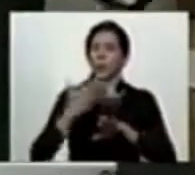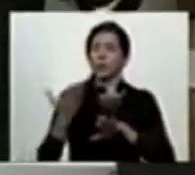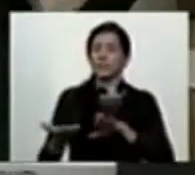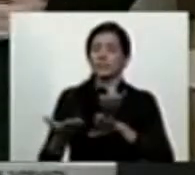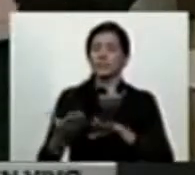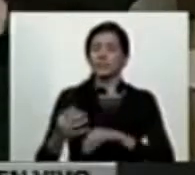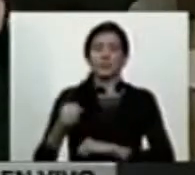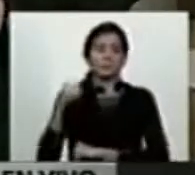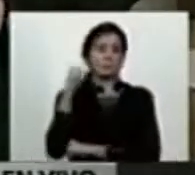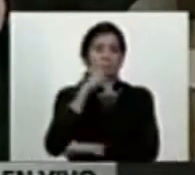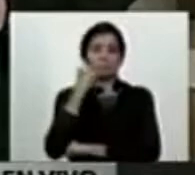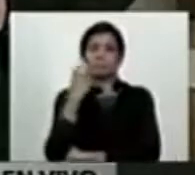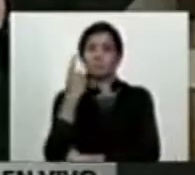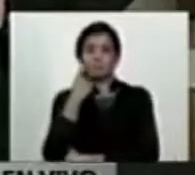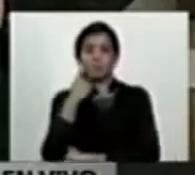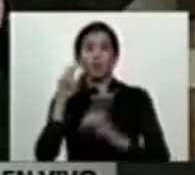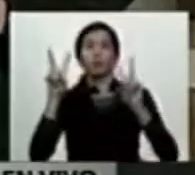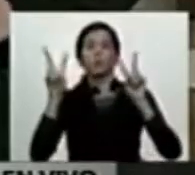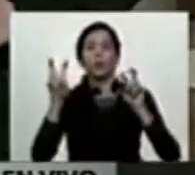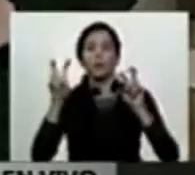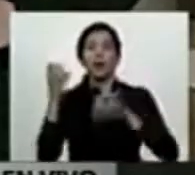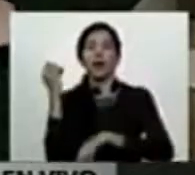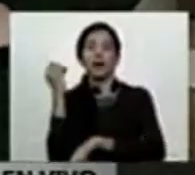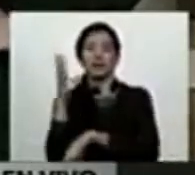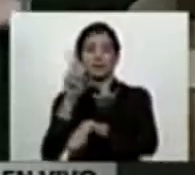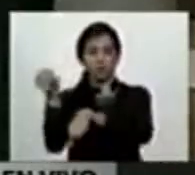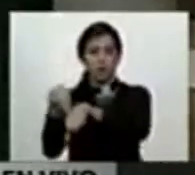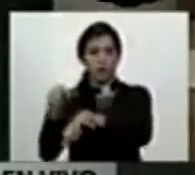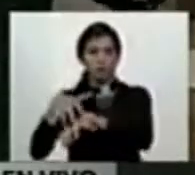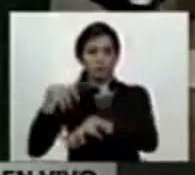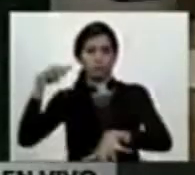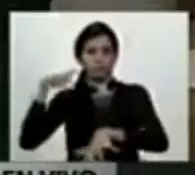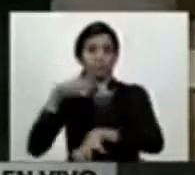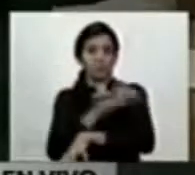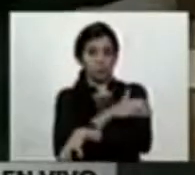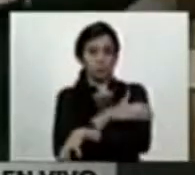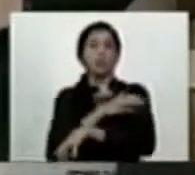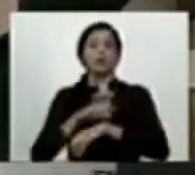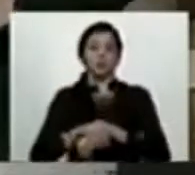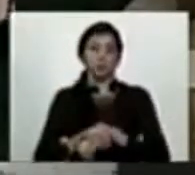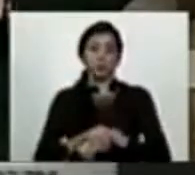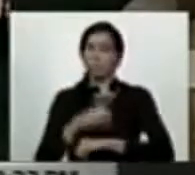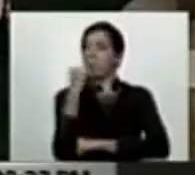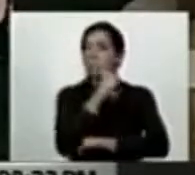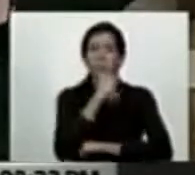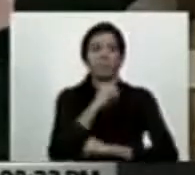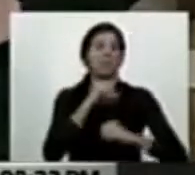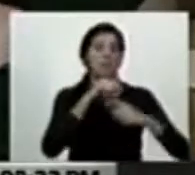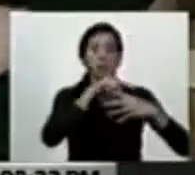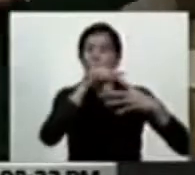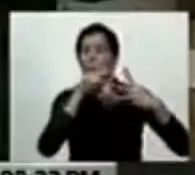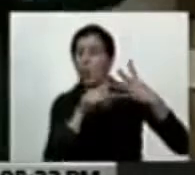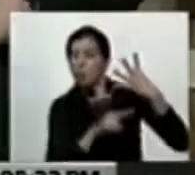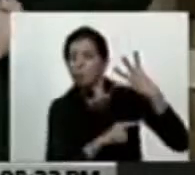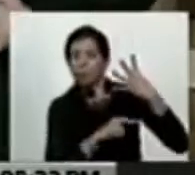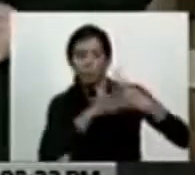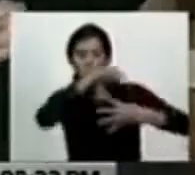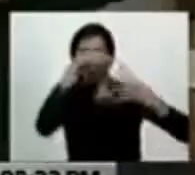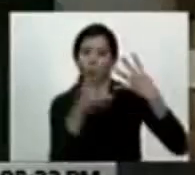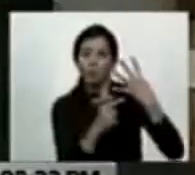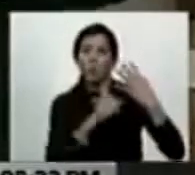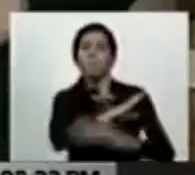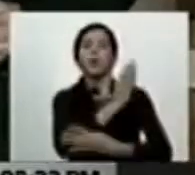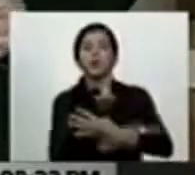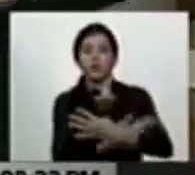los desacatos por parte de la nueva Asamblea Nacional a los dictámenes del resto de los poderes del Estado venezolano,